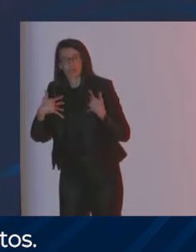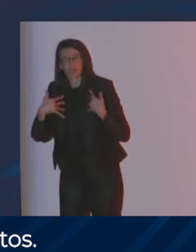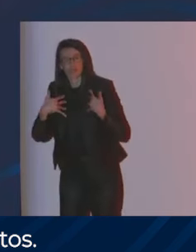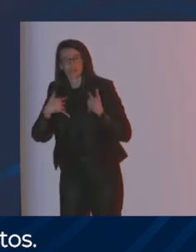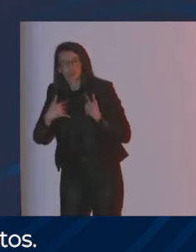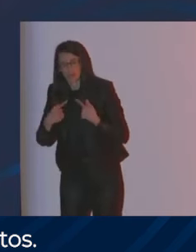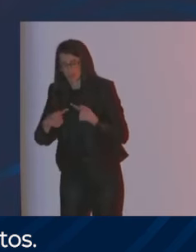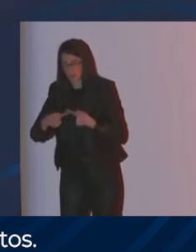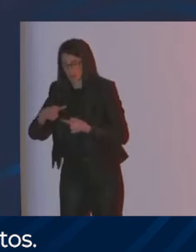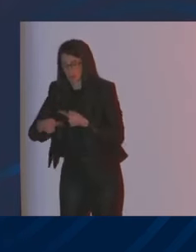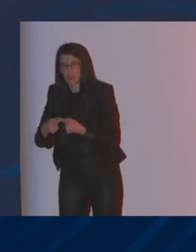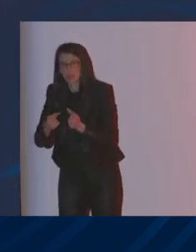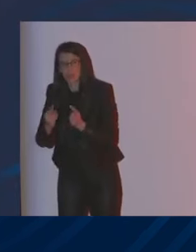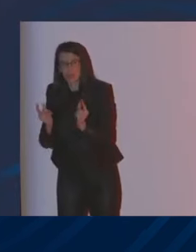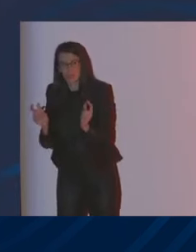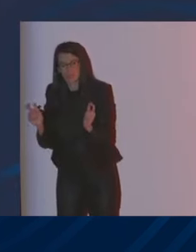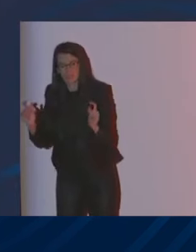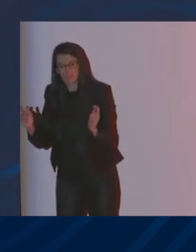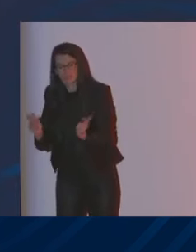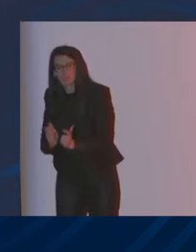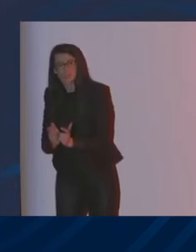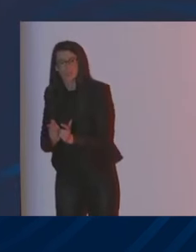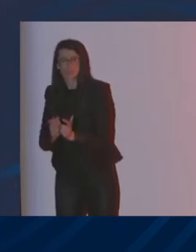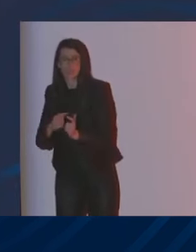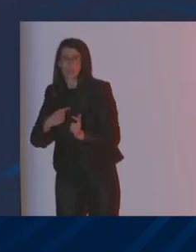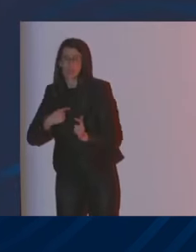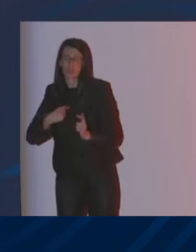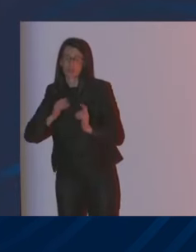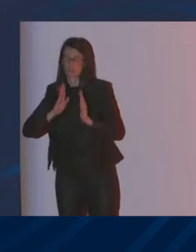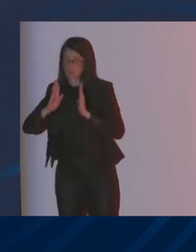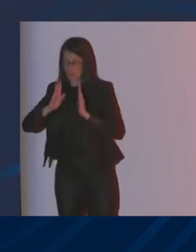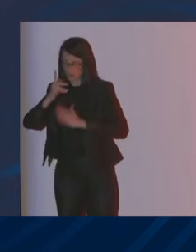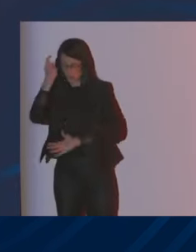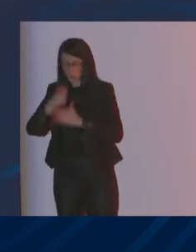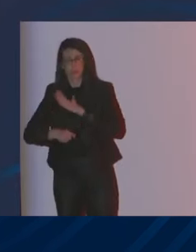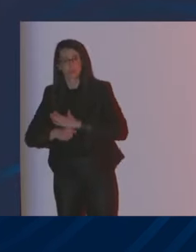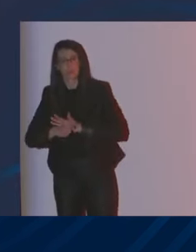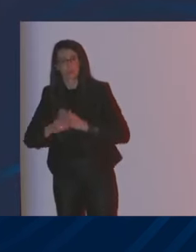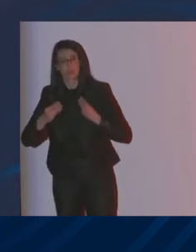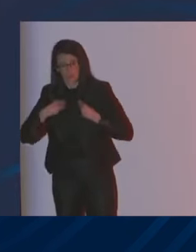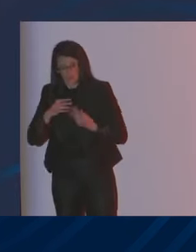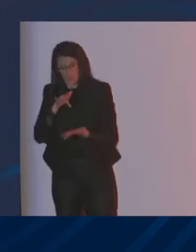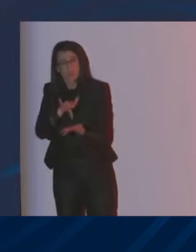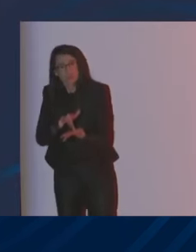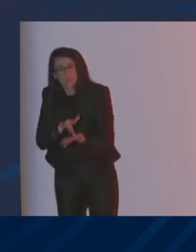sus efectos. He vivido momentos duros, pero también